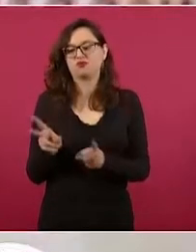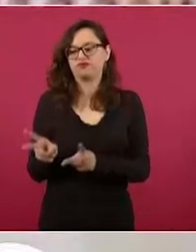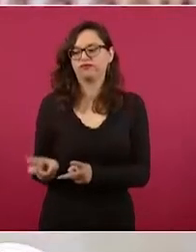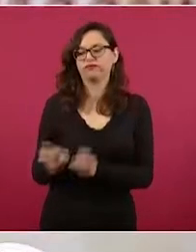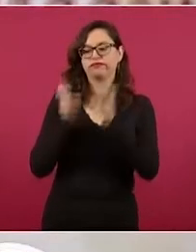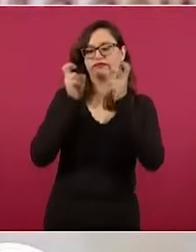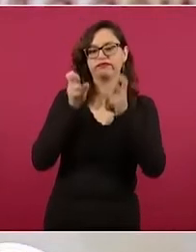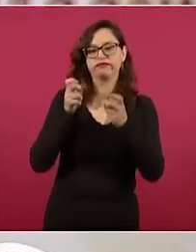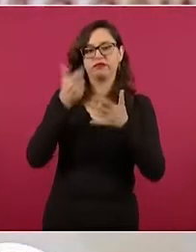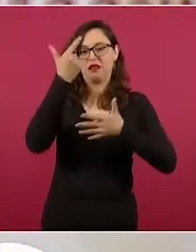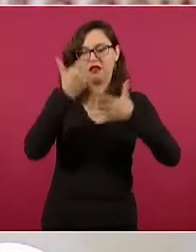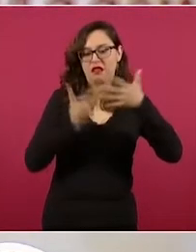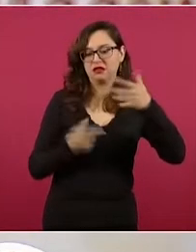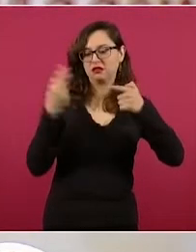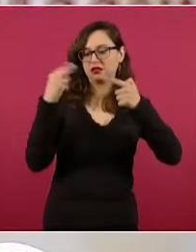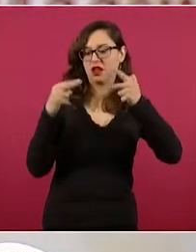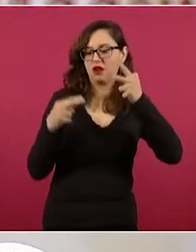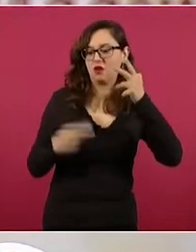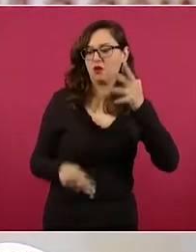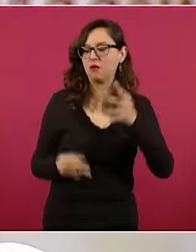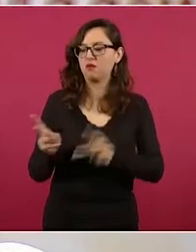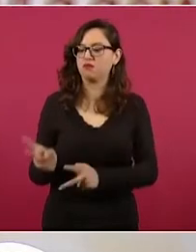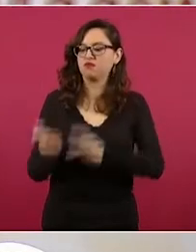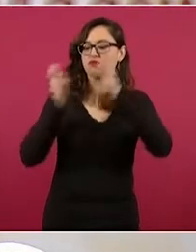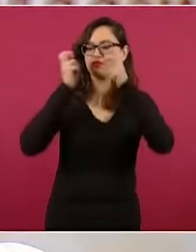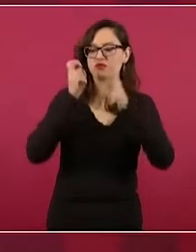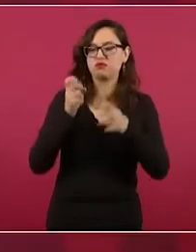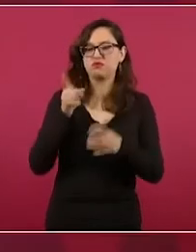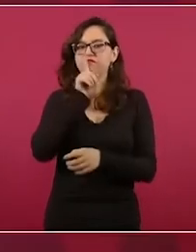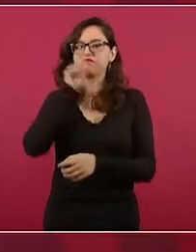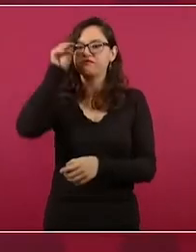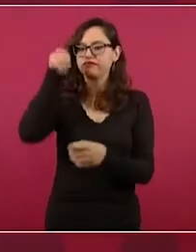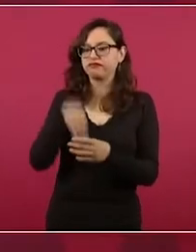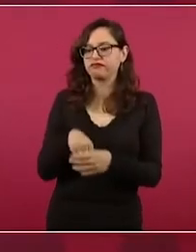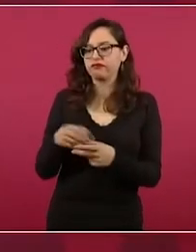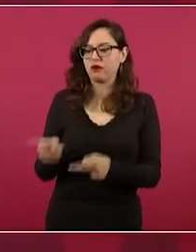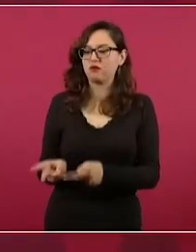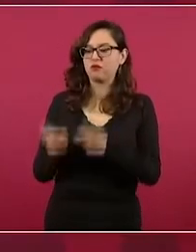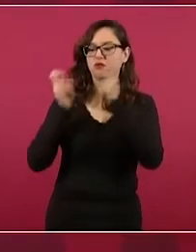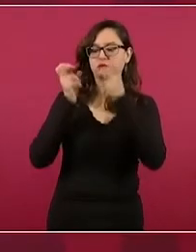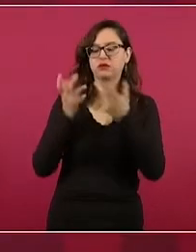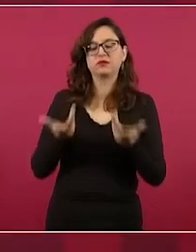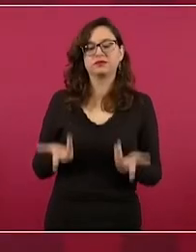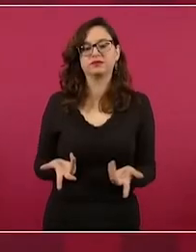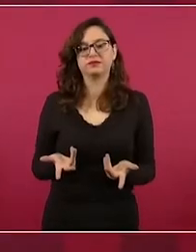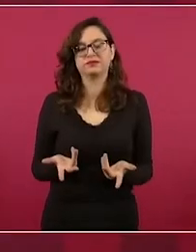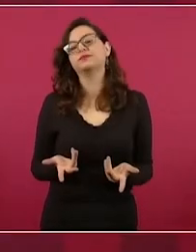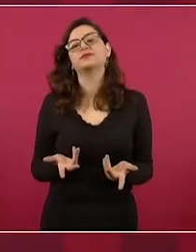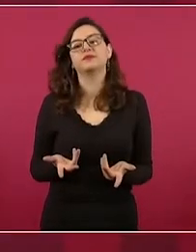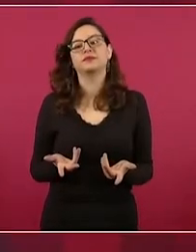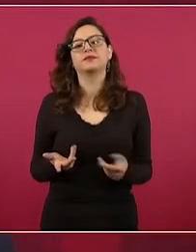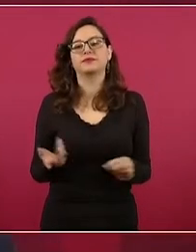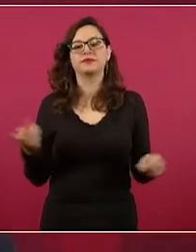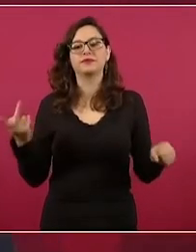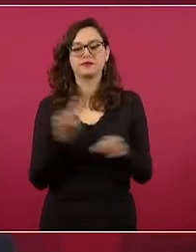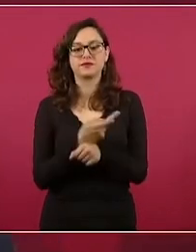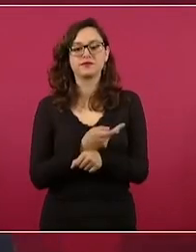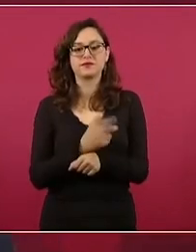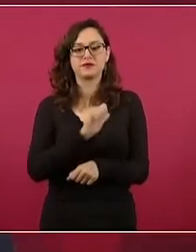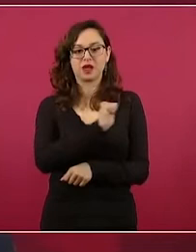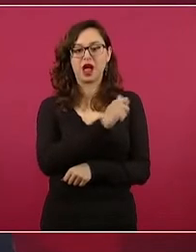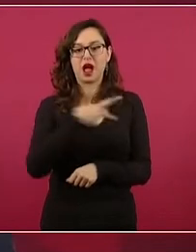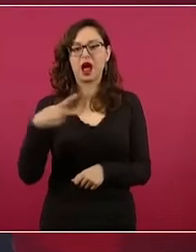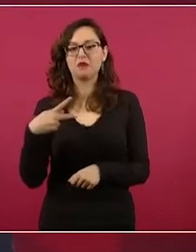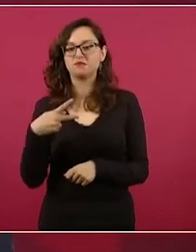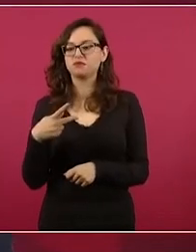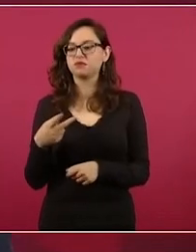tus contraseñas, y a partir de este mecanismo fraudulento, estas aplicaciones se apoderan de